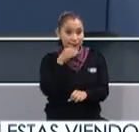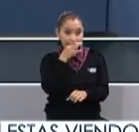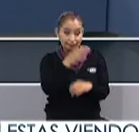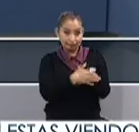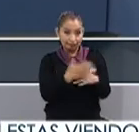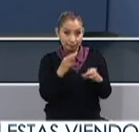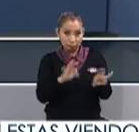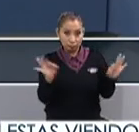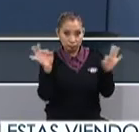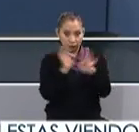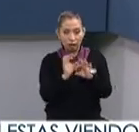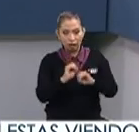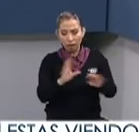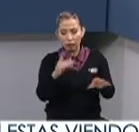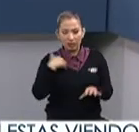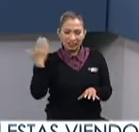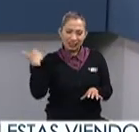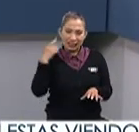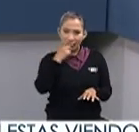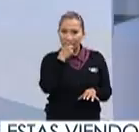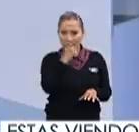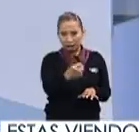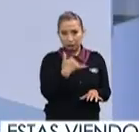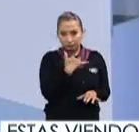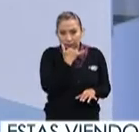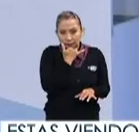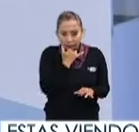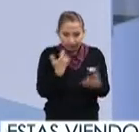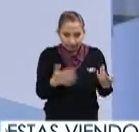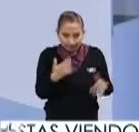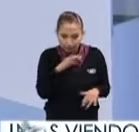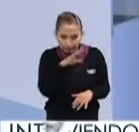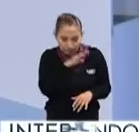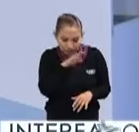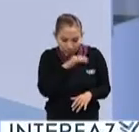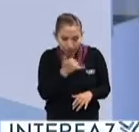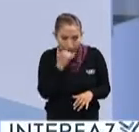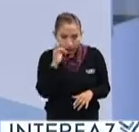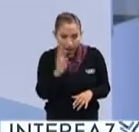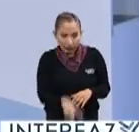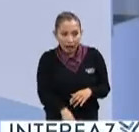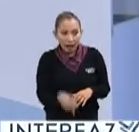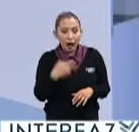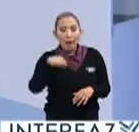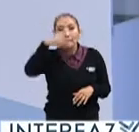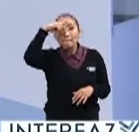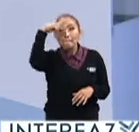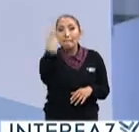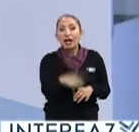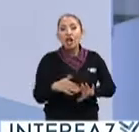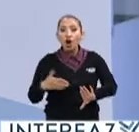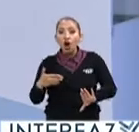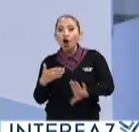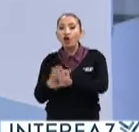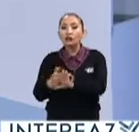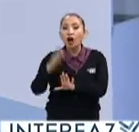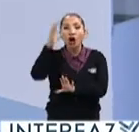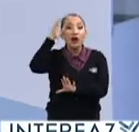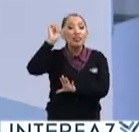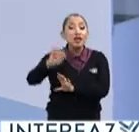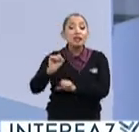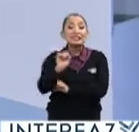También muy importante, y por cierto, hace rato estábamos diciendo, y me equivoqué, lo reconozco, vamos a corregir, México en contra de Corea del